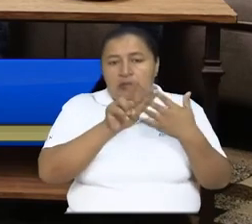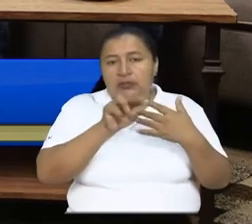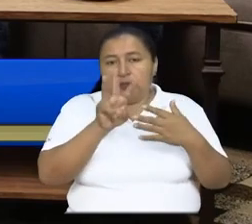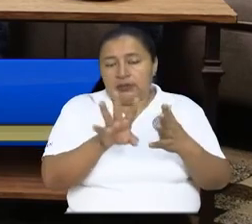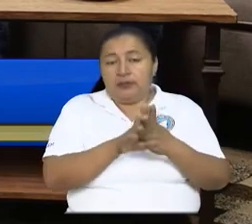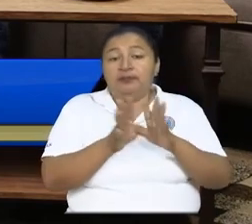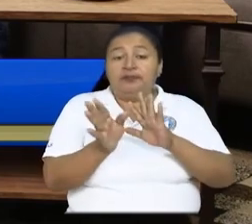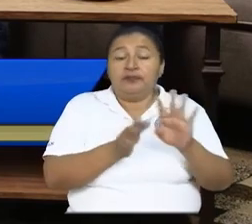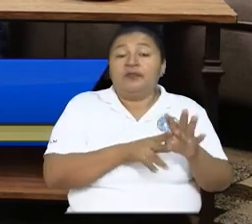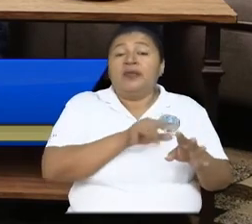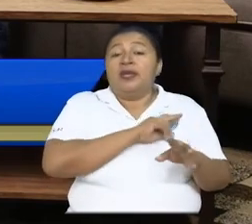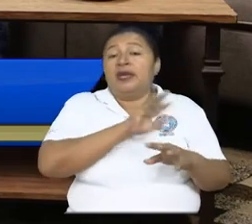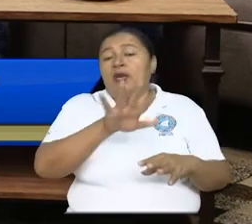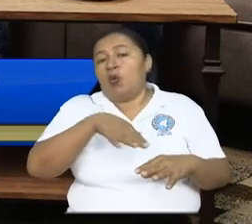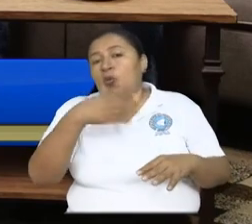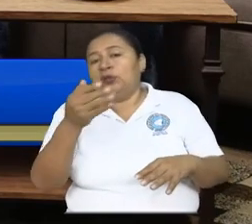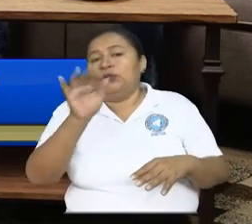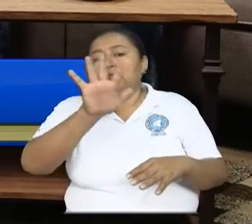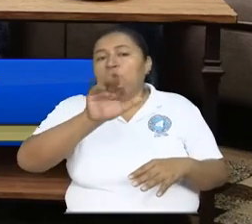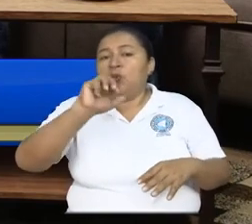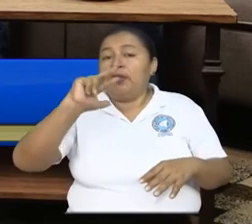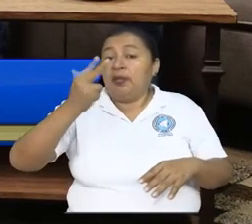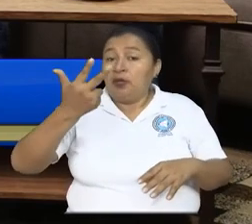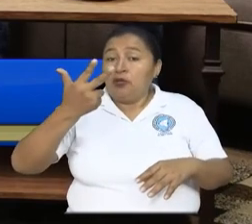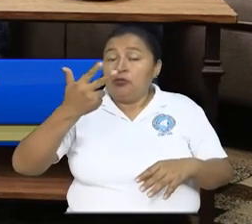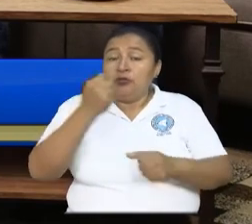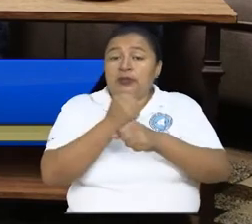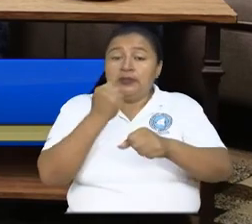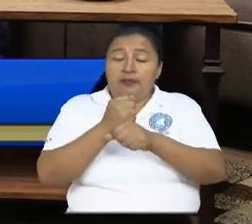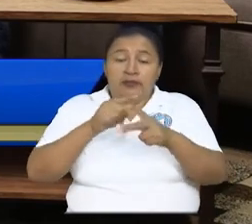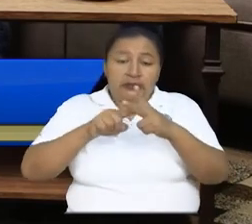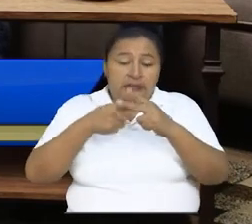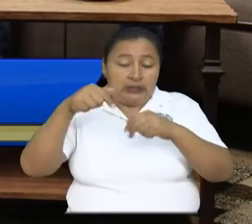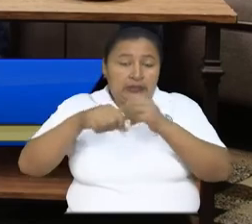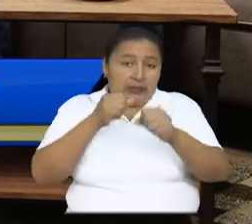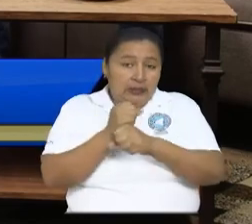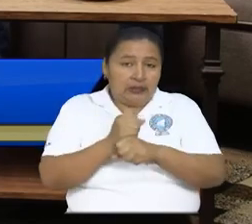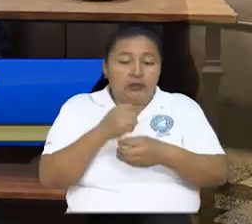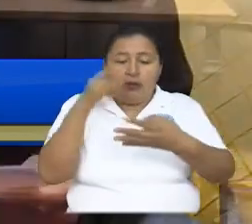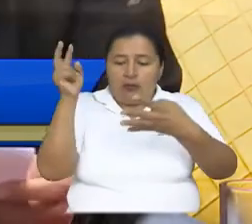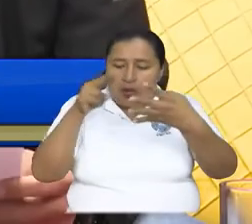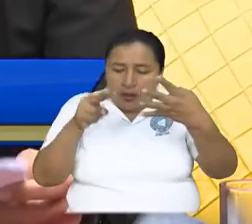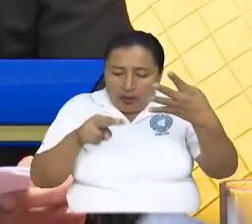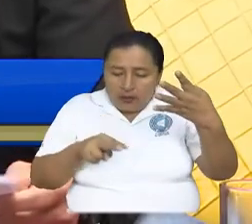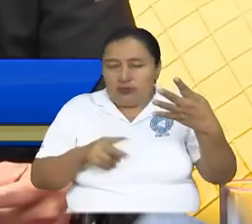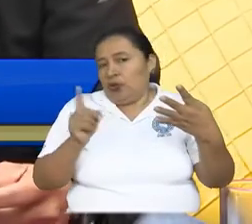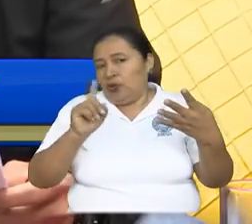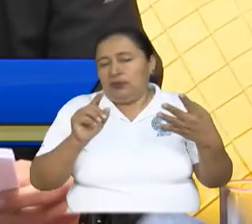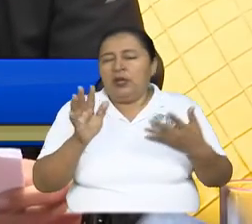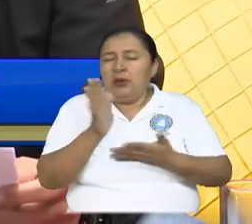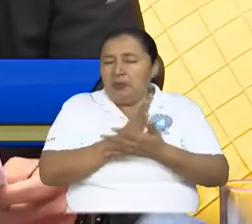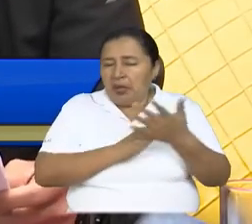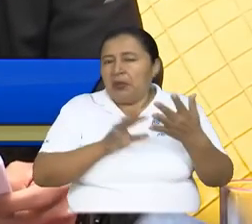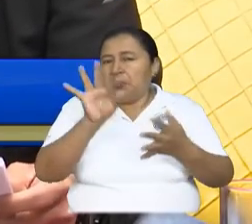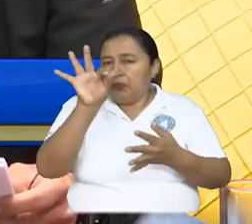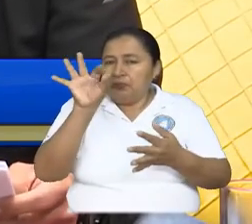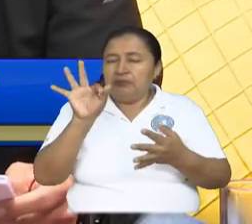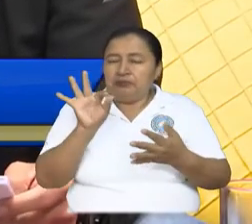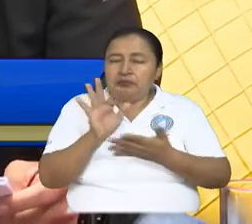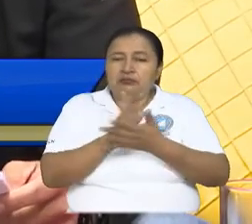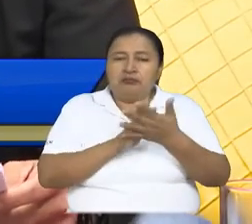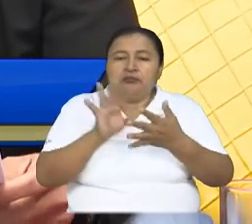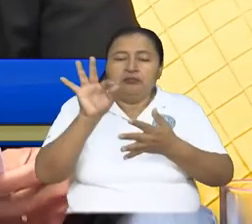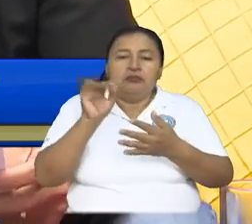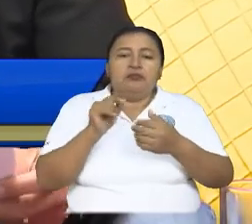58 nuevas obras a ejecutar este año que no te las voy a leer todas voy a leerte quizás las primeras para claro